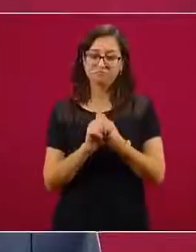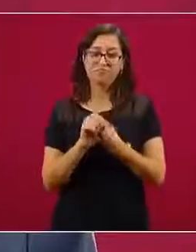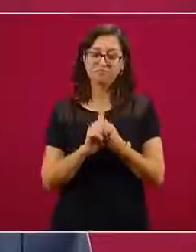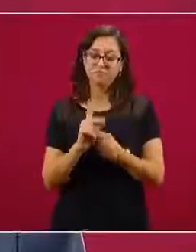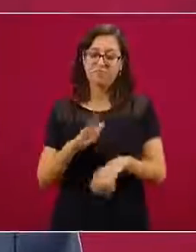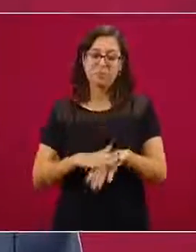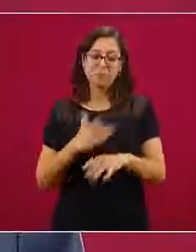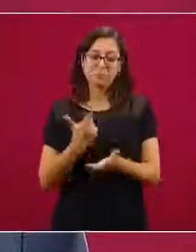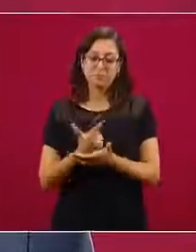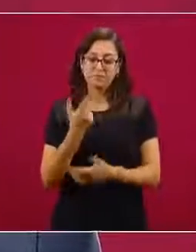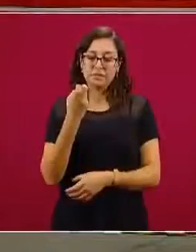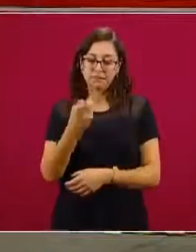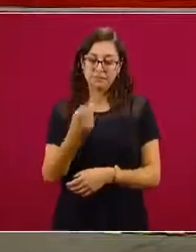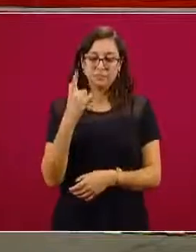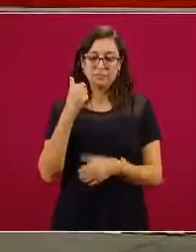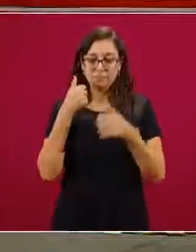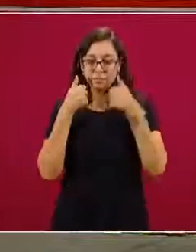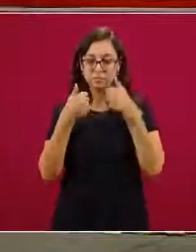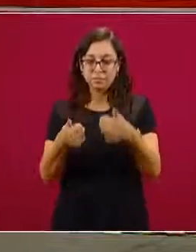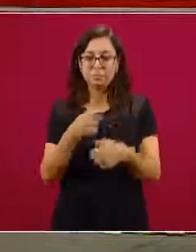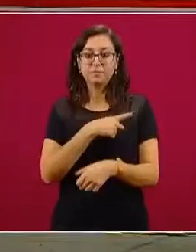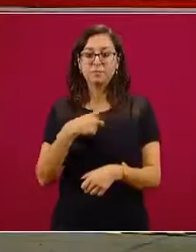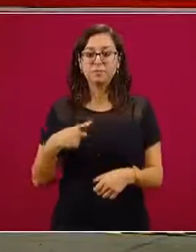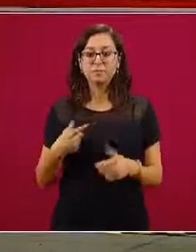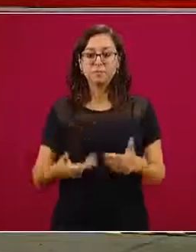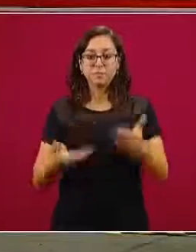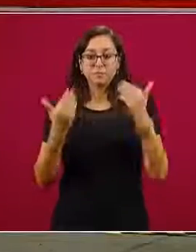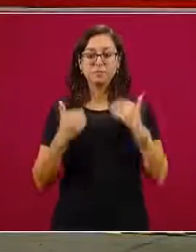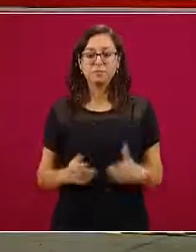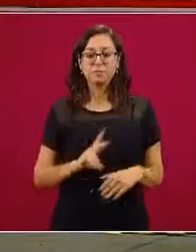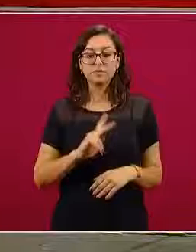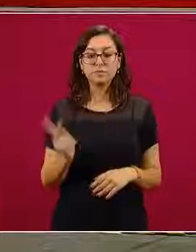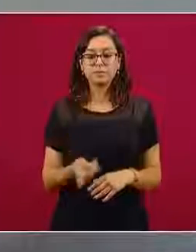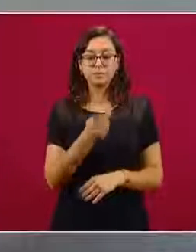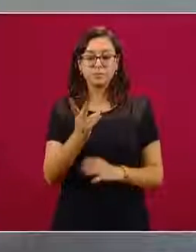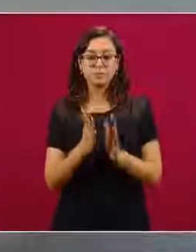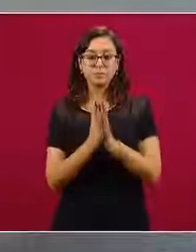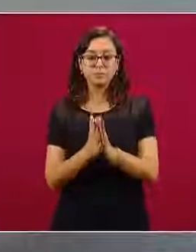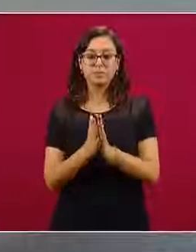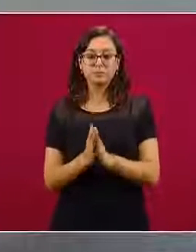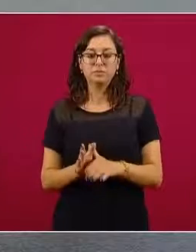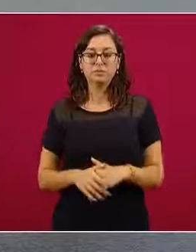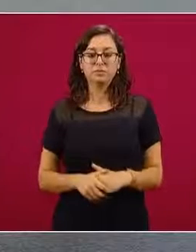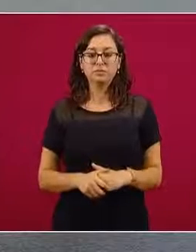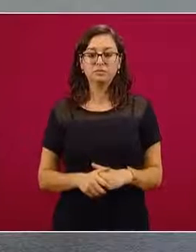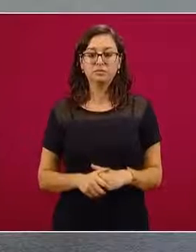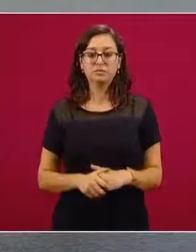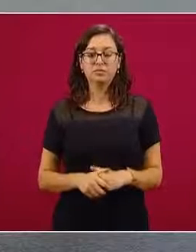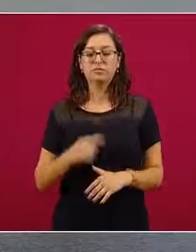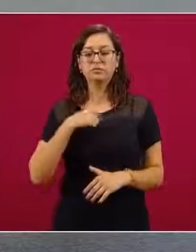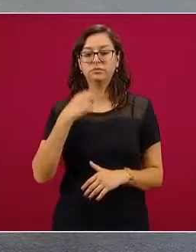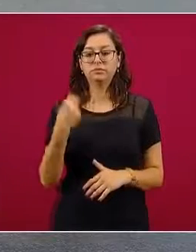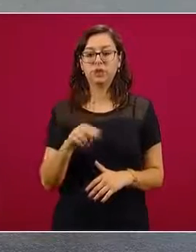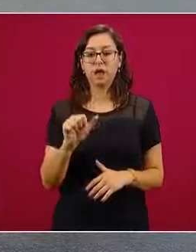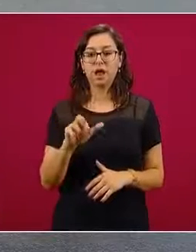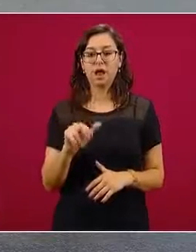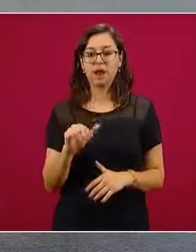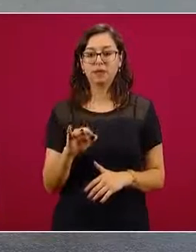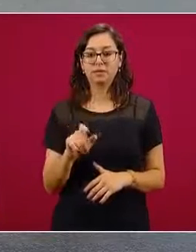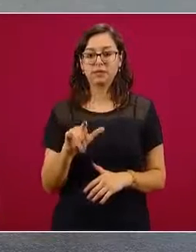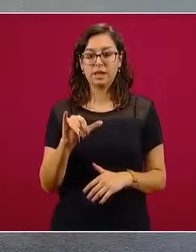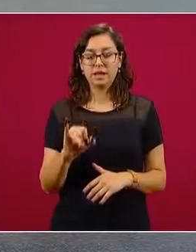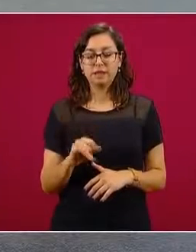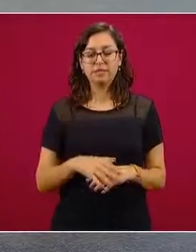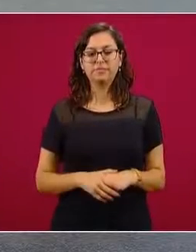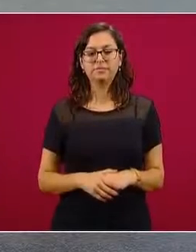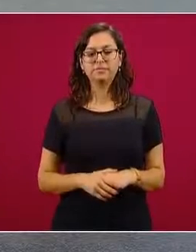es donde tenemos que dar la principal batalla. La siguiente, por favor. Preguntarle a Araceli Aranday de Canal 11, preguntarle,